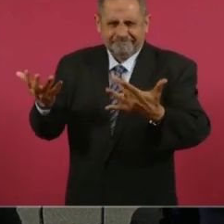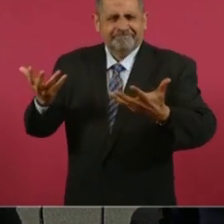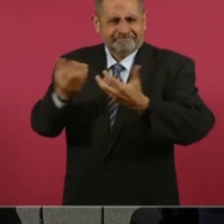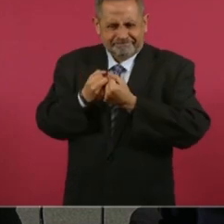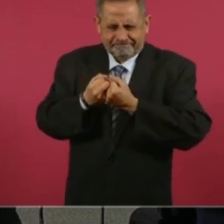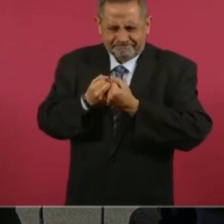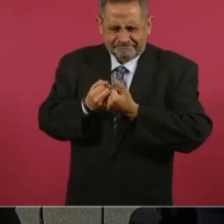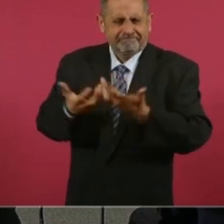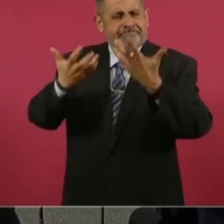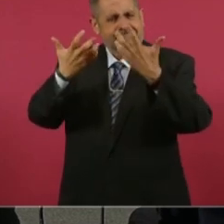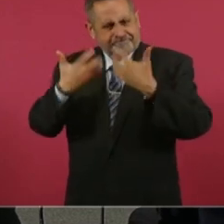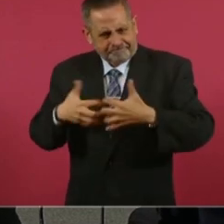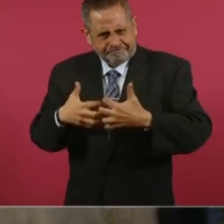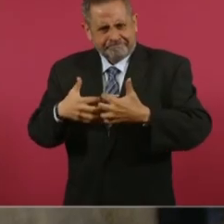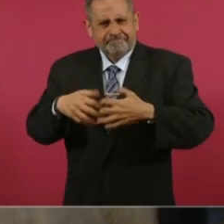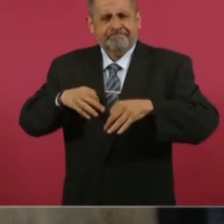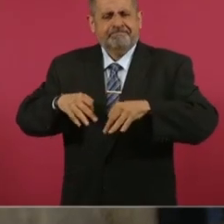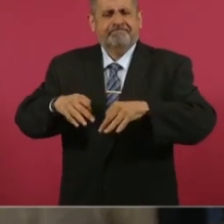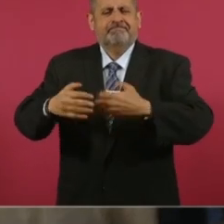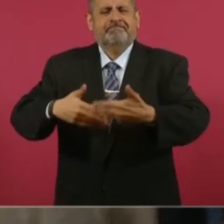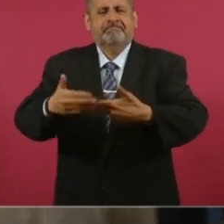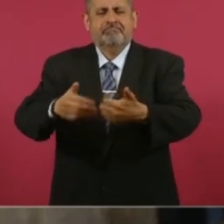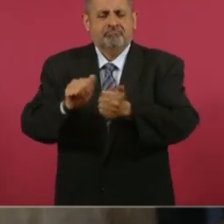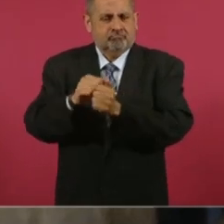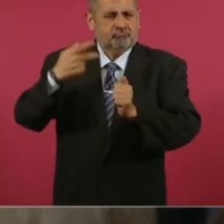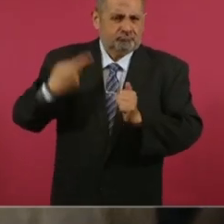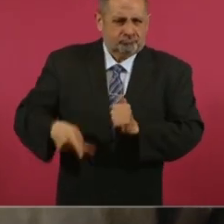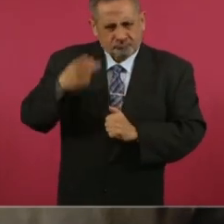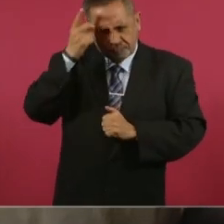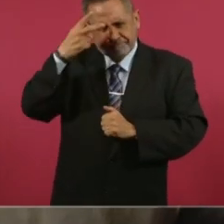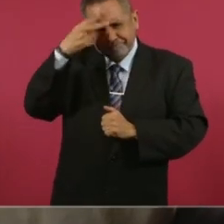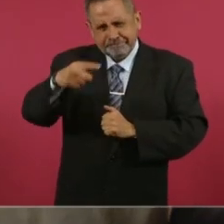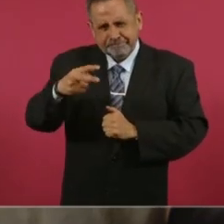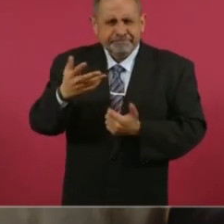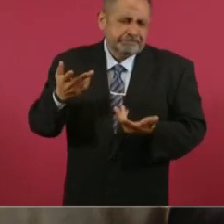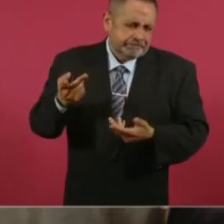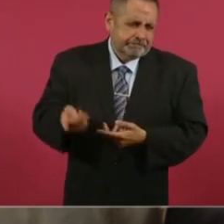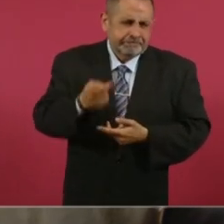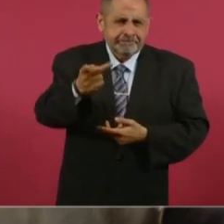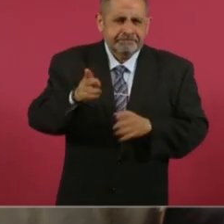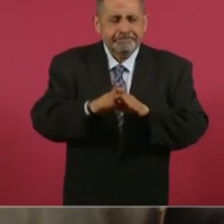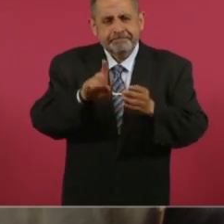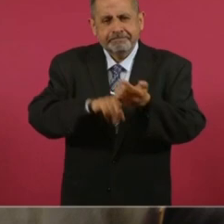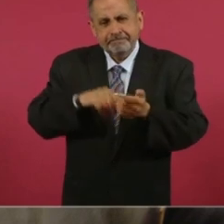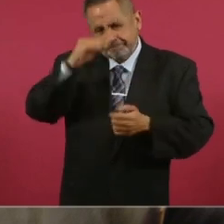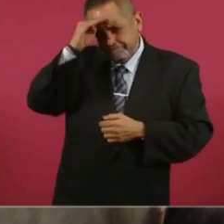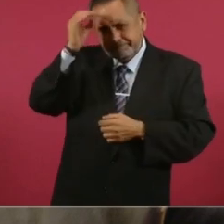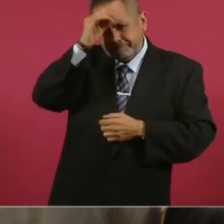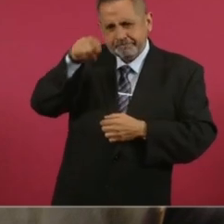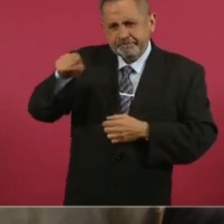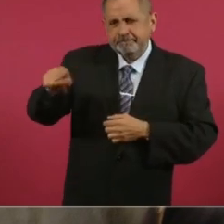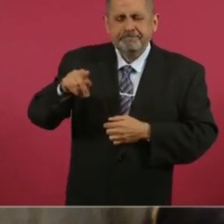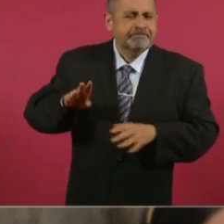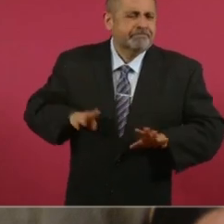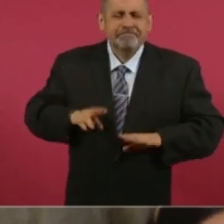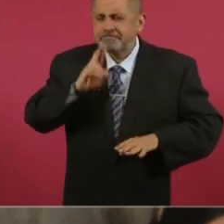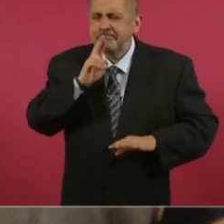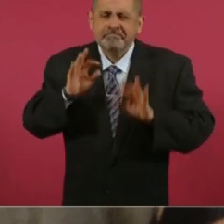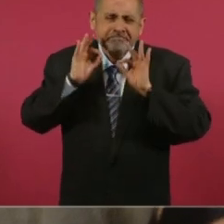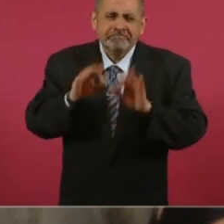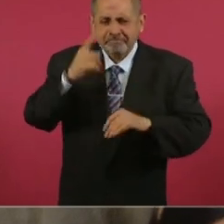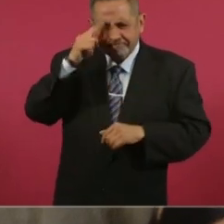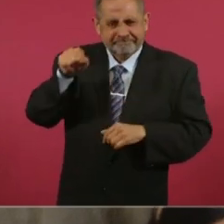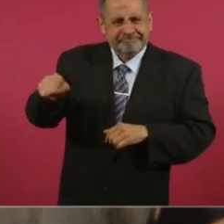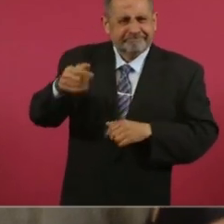esta refinería y que sea una refinería de los mexicanos. Entonces, preguntarle, presidente, pues ¿cuál sería el escenario más ideal para